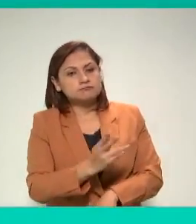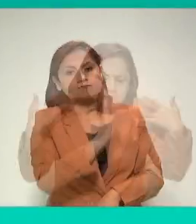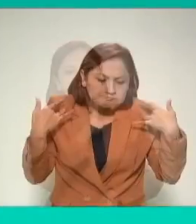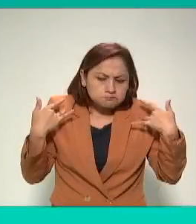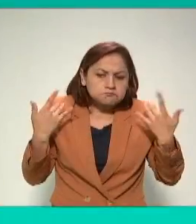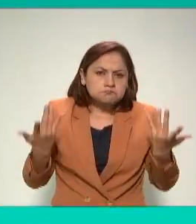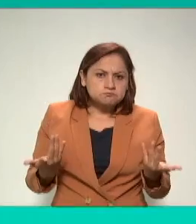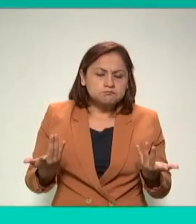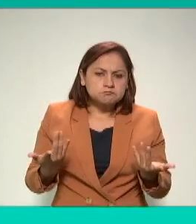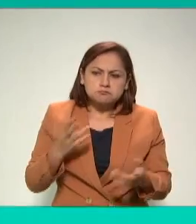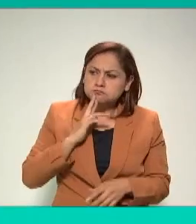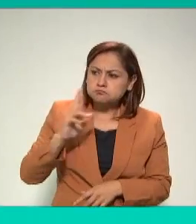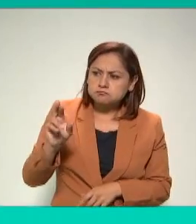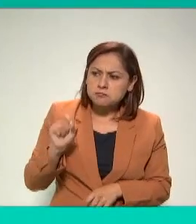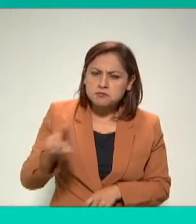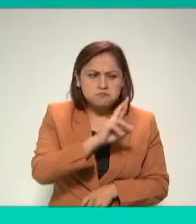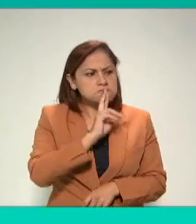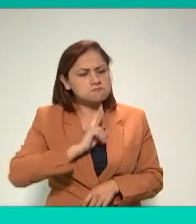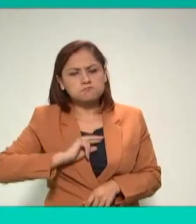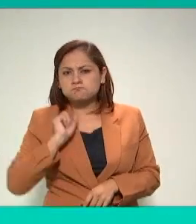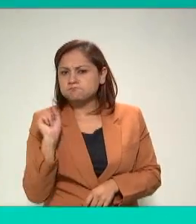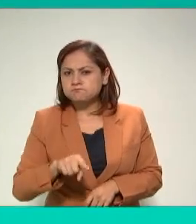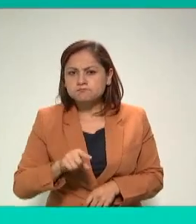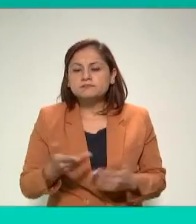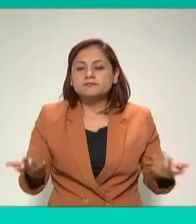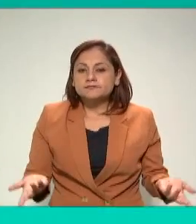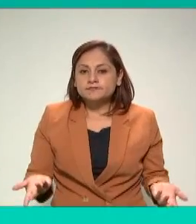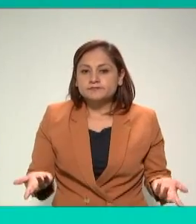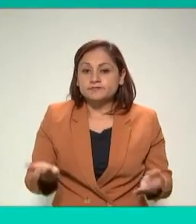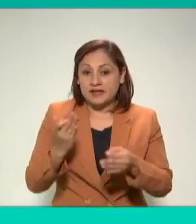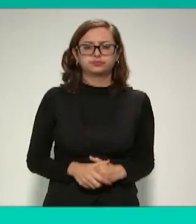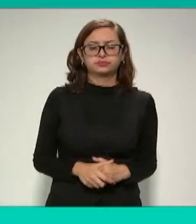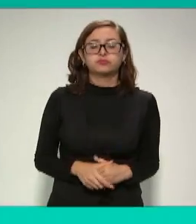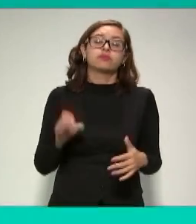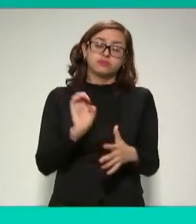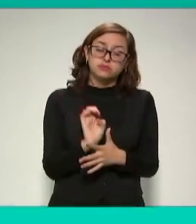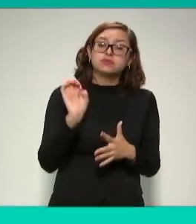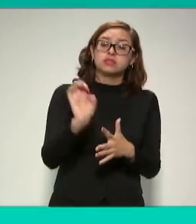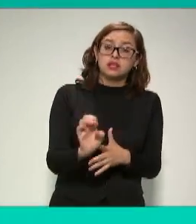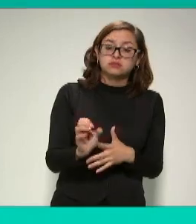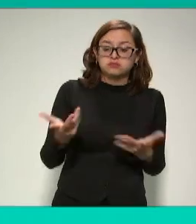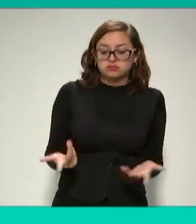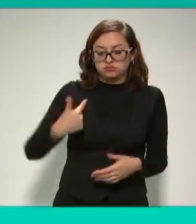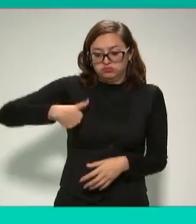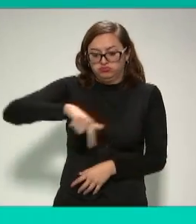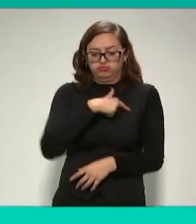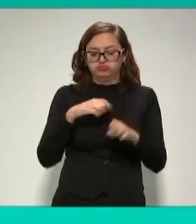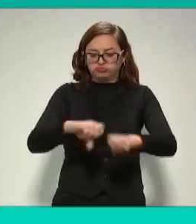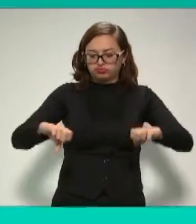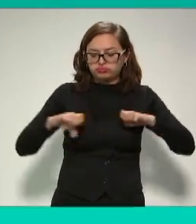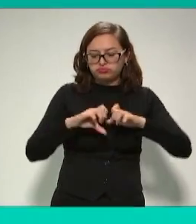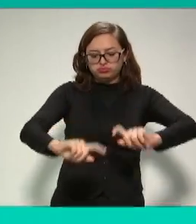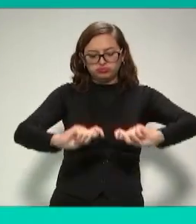que la dependencia no llevó a cabo una búsqueda de la información en todas sus unidades administrativas competentes, como lo prevé la Ley Federal de Transparencia. Por